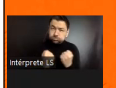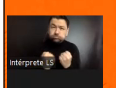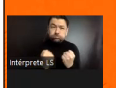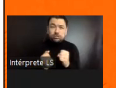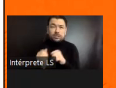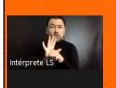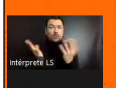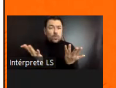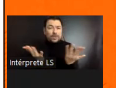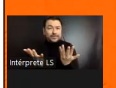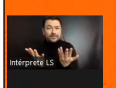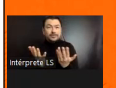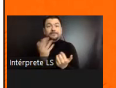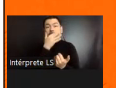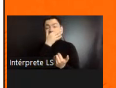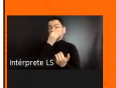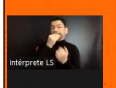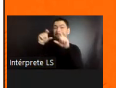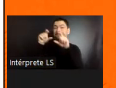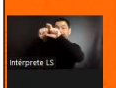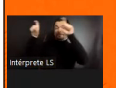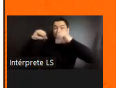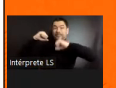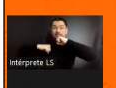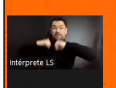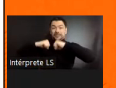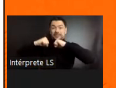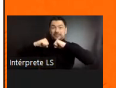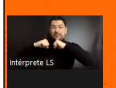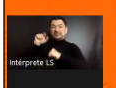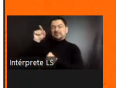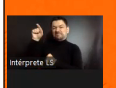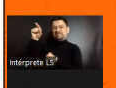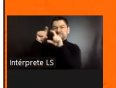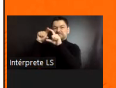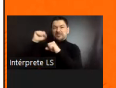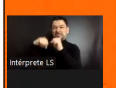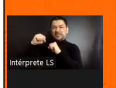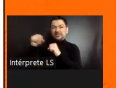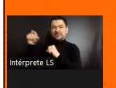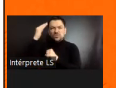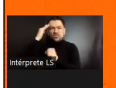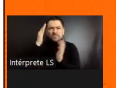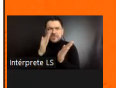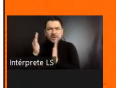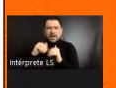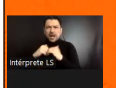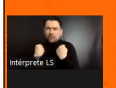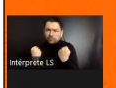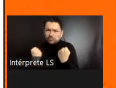empresa que se llama Morph Speed, donde ha habido mucha logística que se ha trabajado al respecto. Y a la